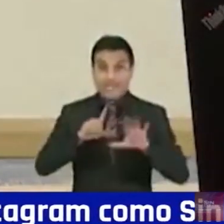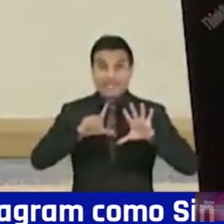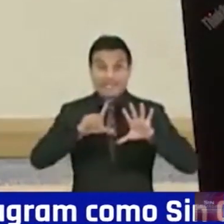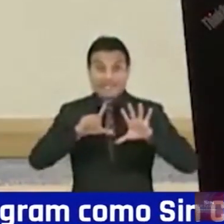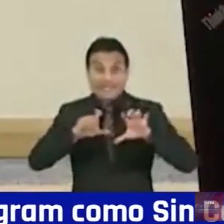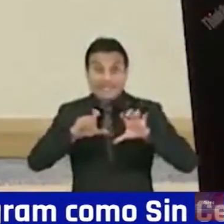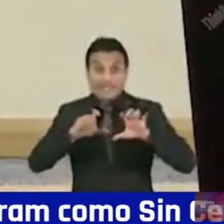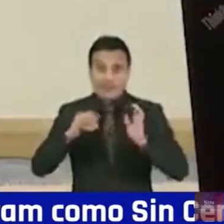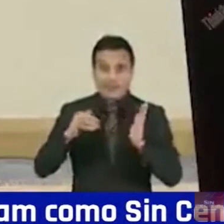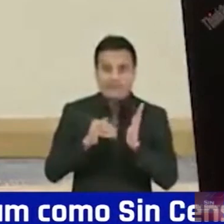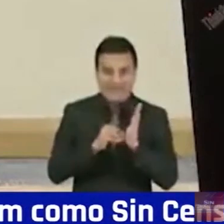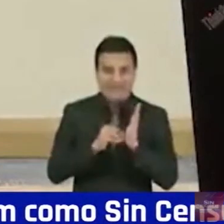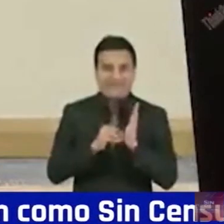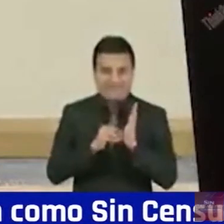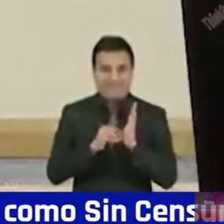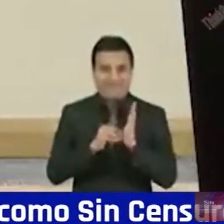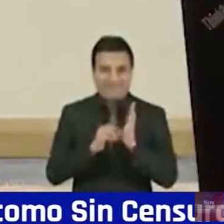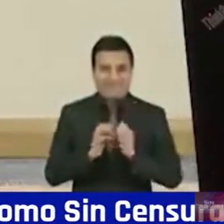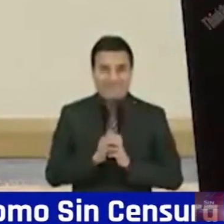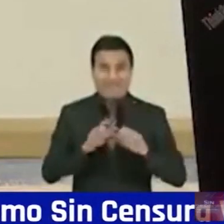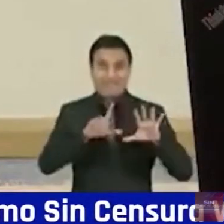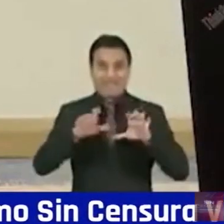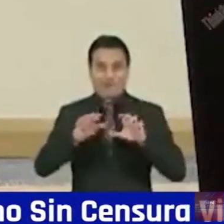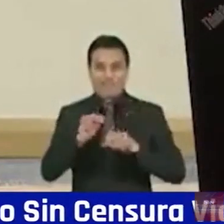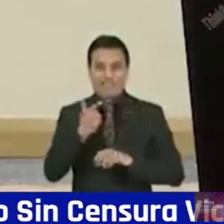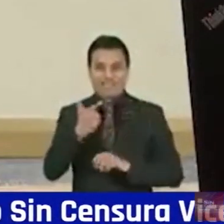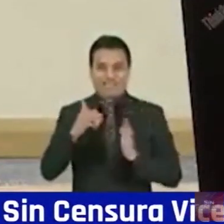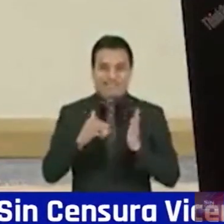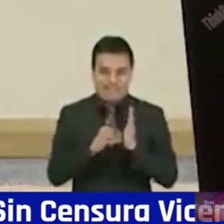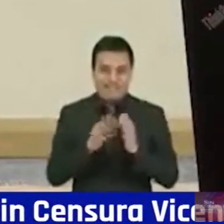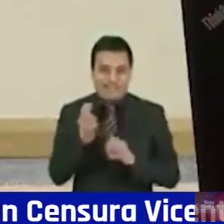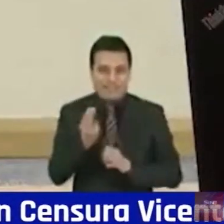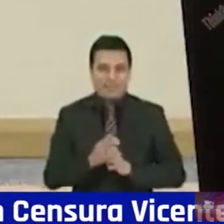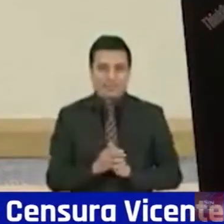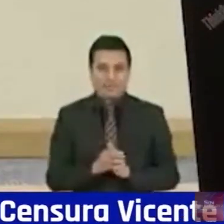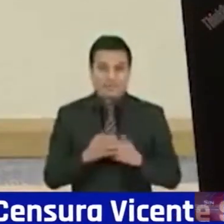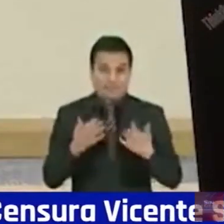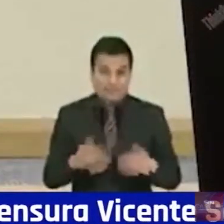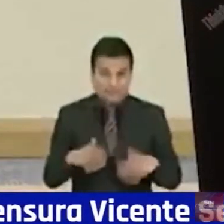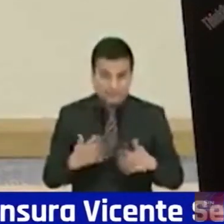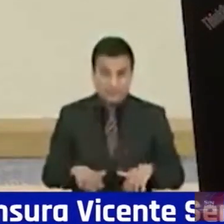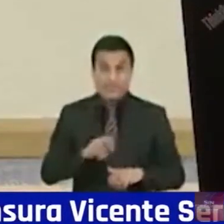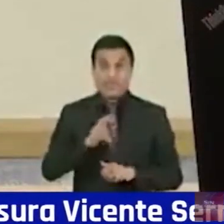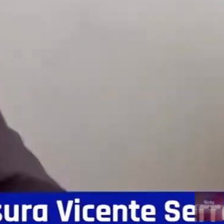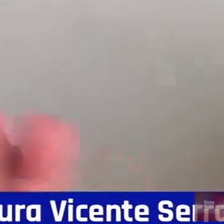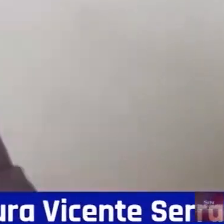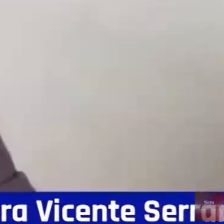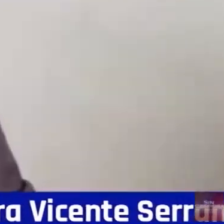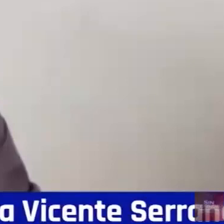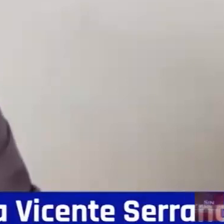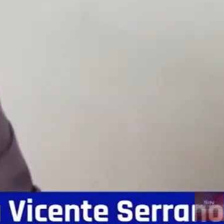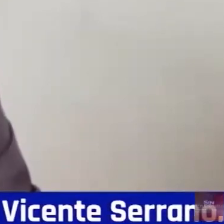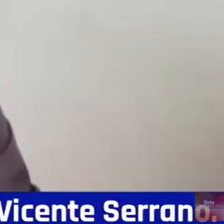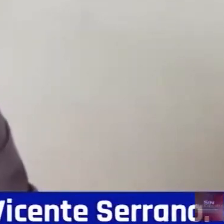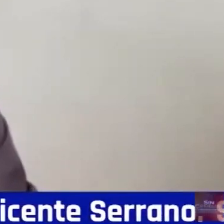700,000 frente a los 787,000 que necesitábamos. Habla también de la segunda vamos etapa a parar aquí